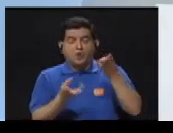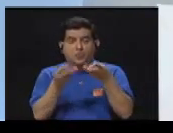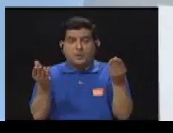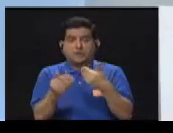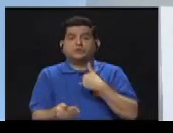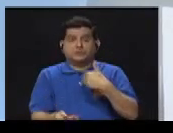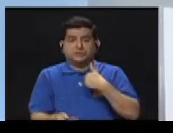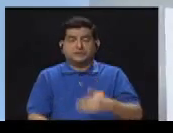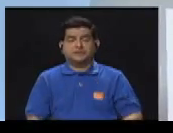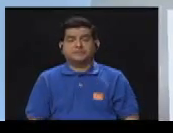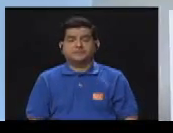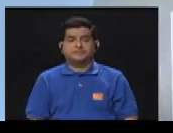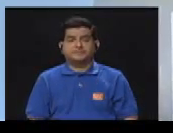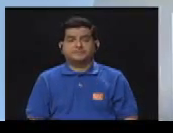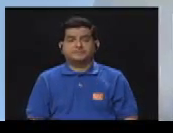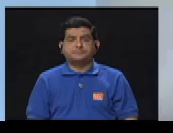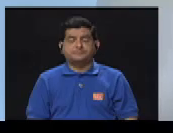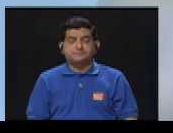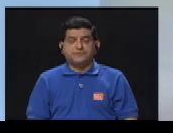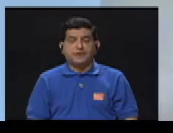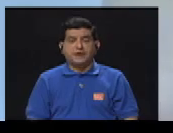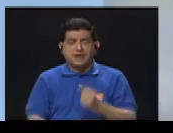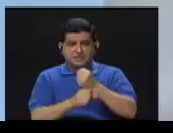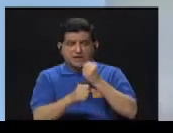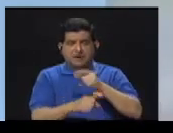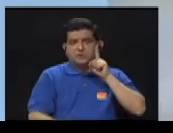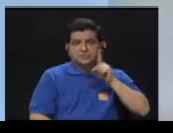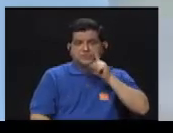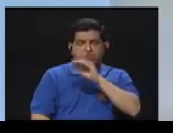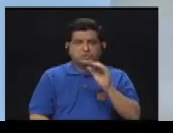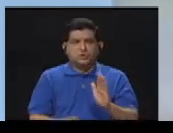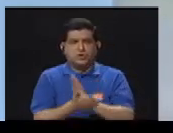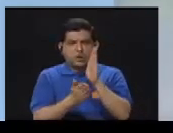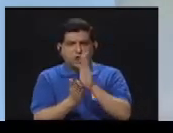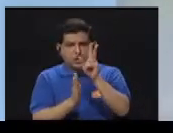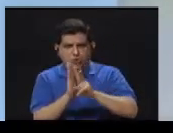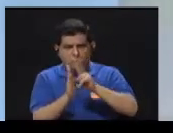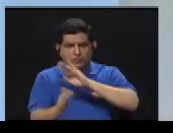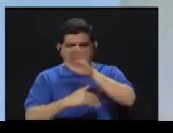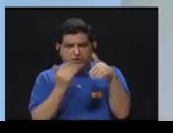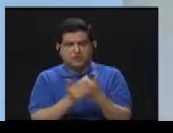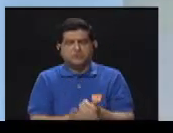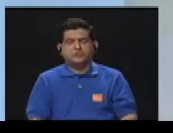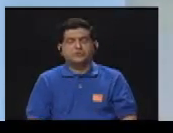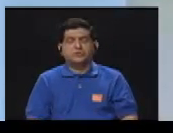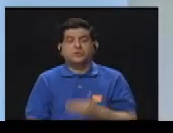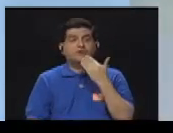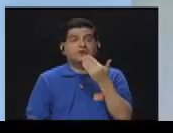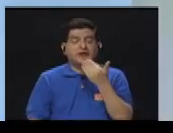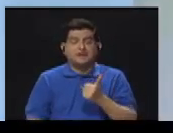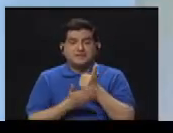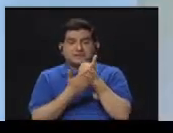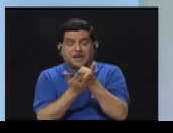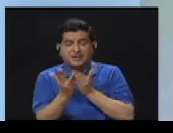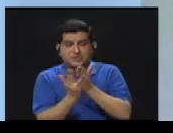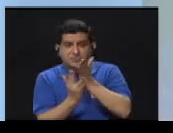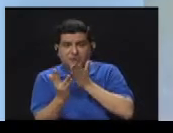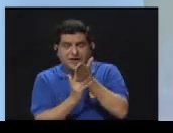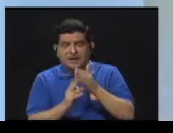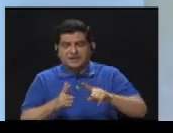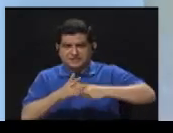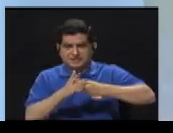de producción que ha habido, tanto de ficción como documental, todo facilitado por el acceso a los dispositivos, digamos que